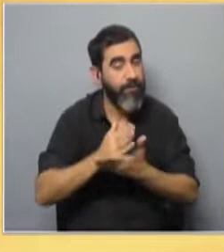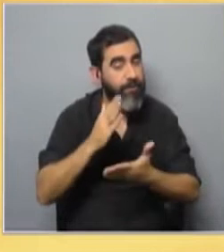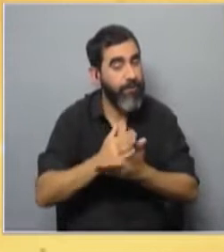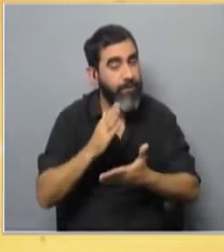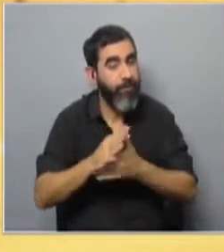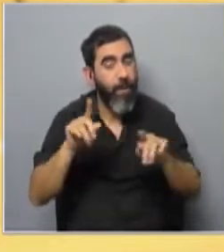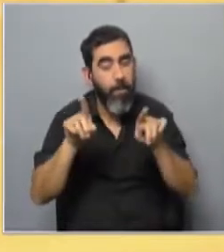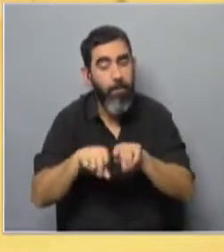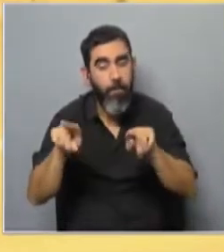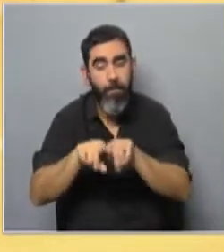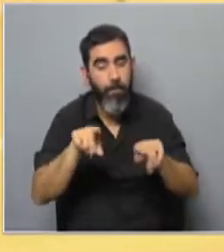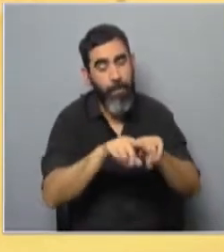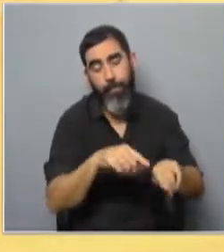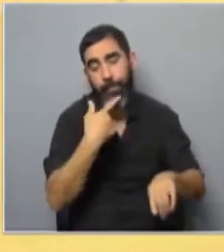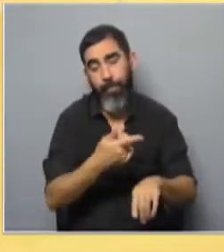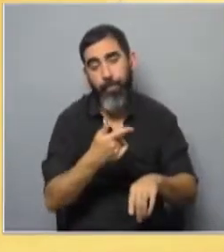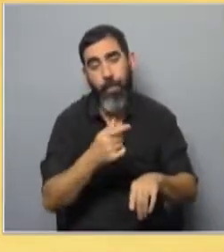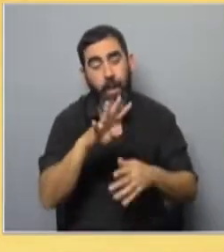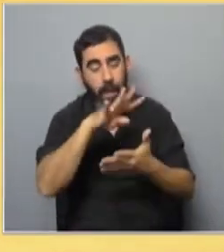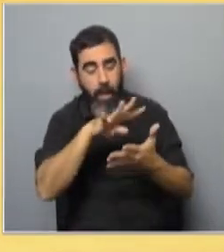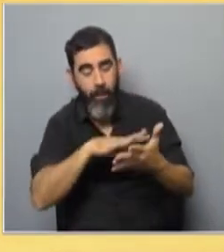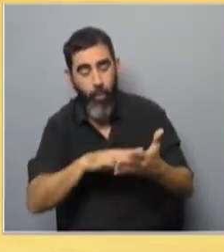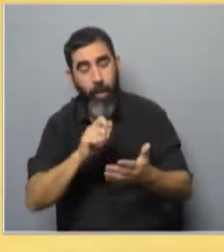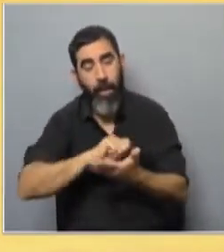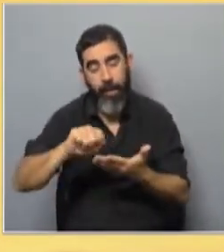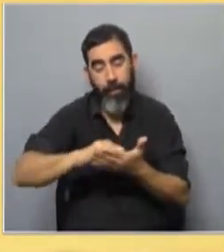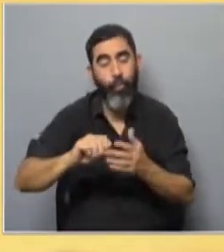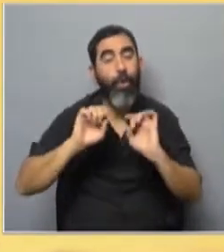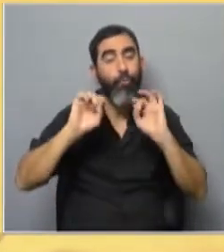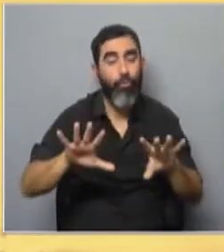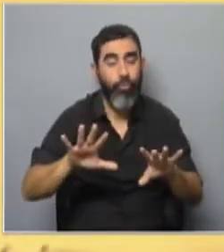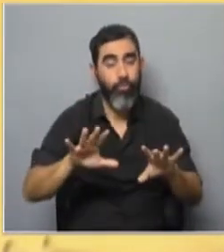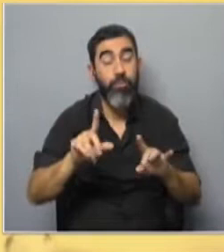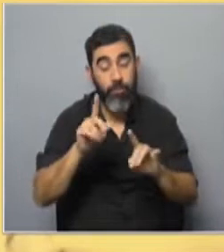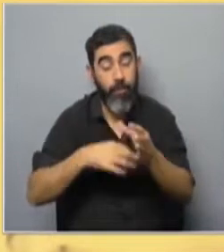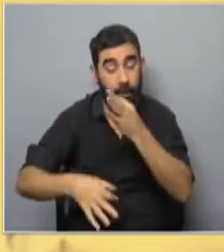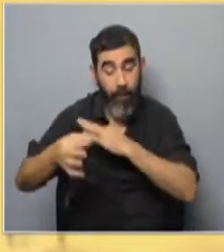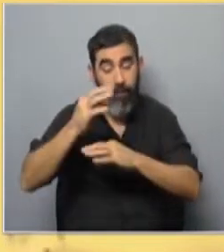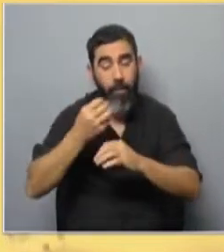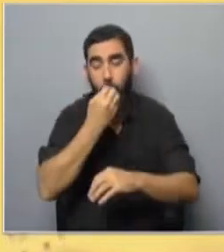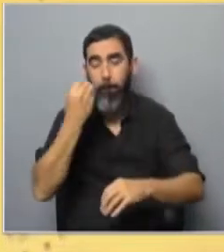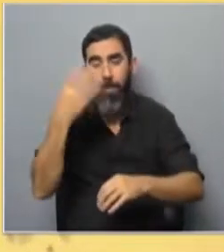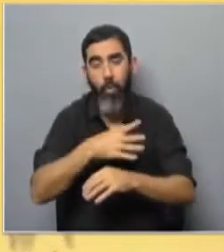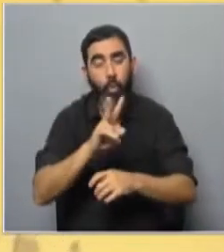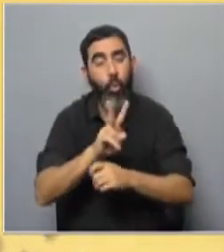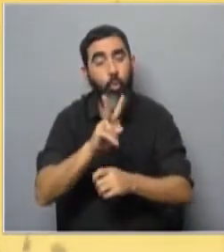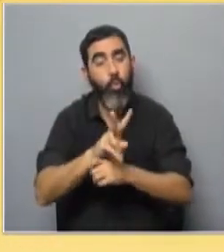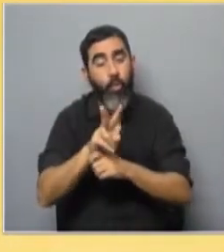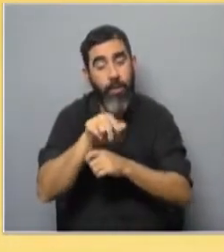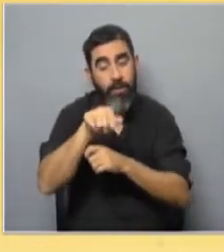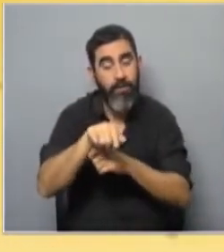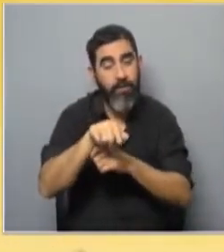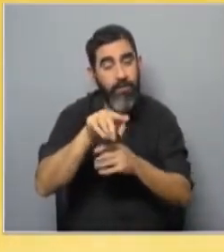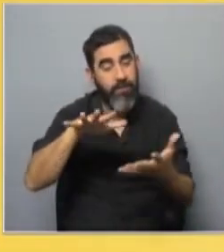los mismos estándares, como por ejemplo la lectura y la escritura. Y bueno, nos explicaba que lo ideal es medirlo justamente en